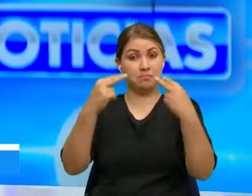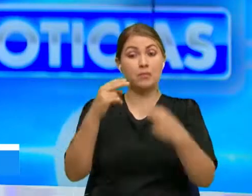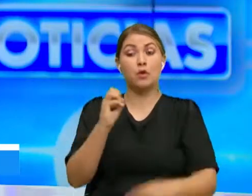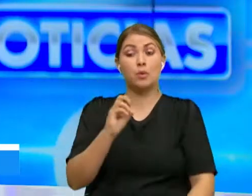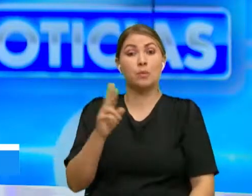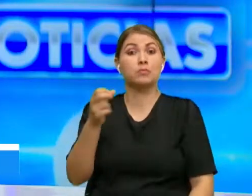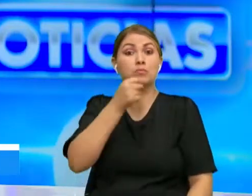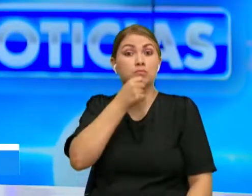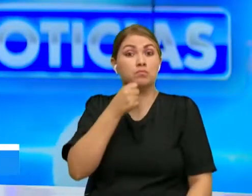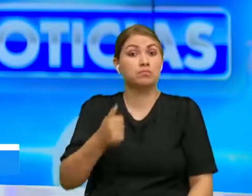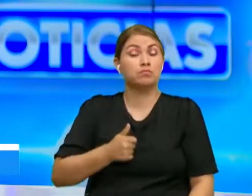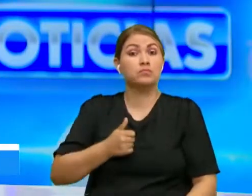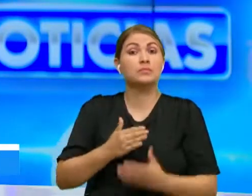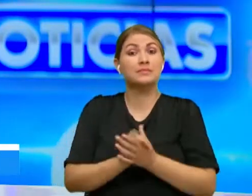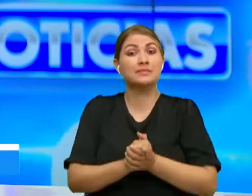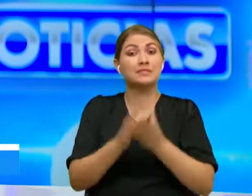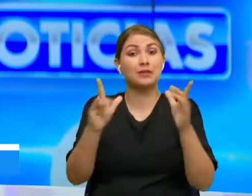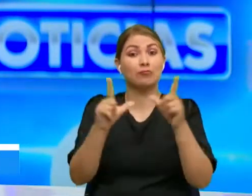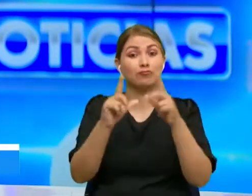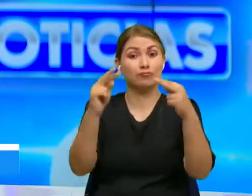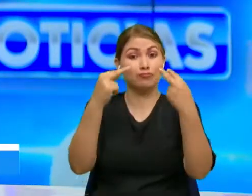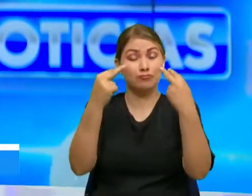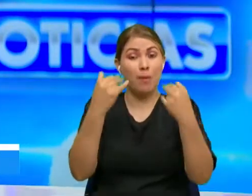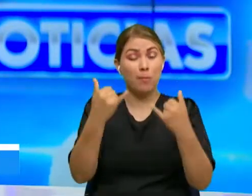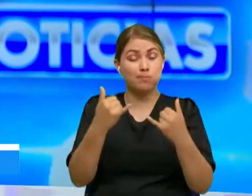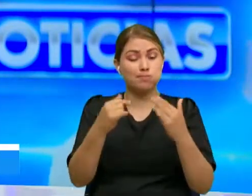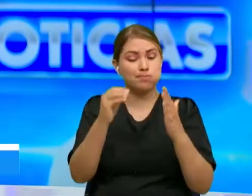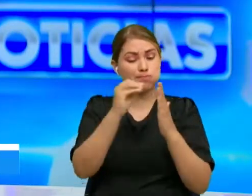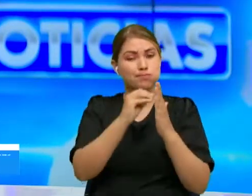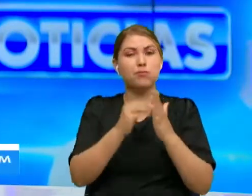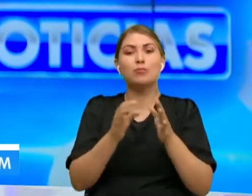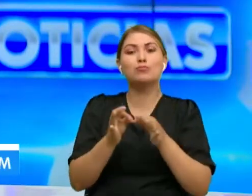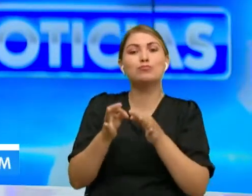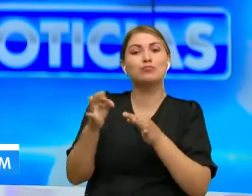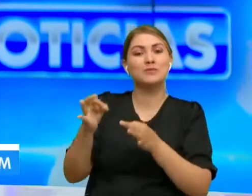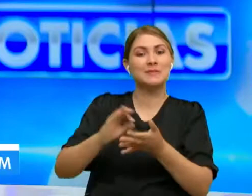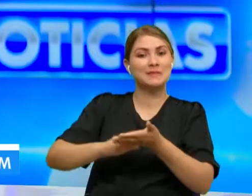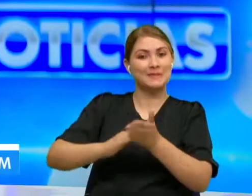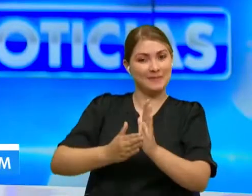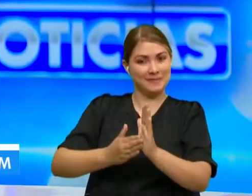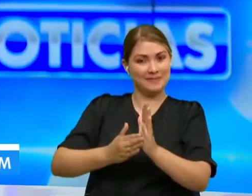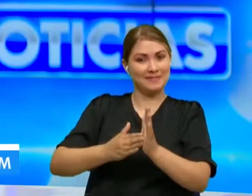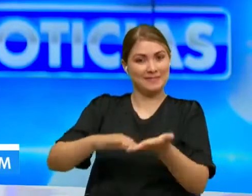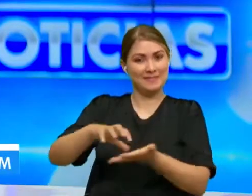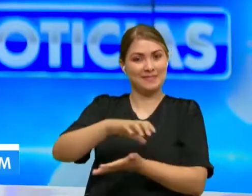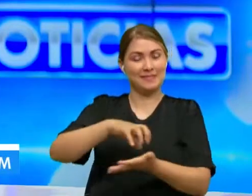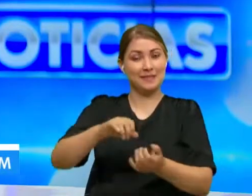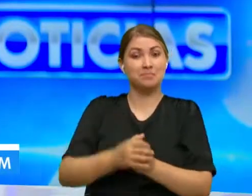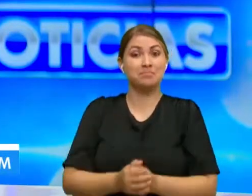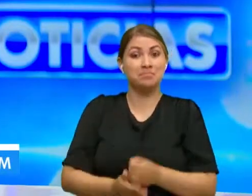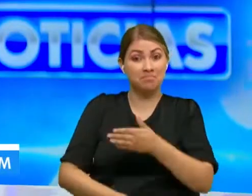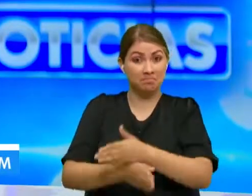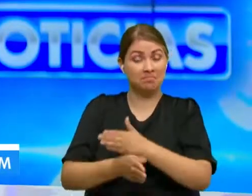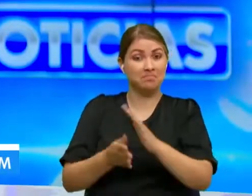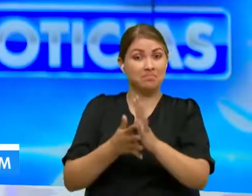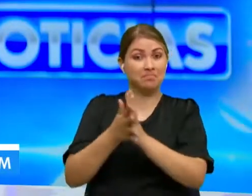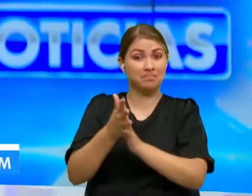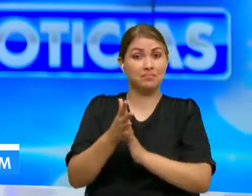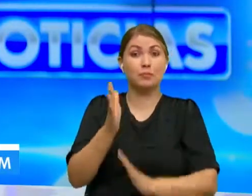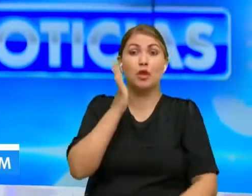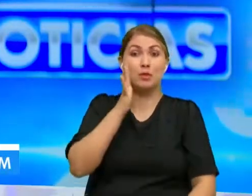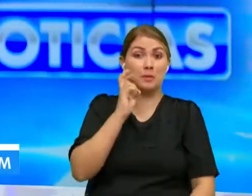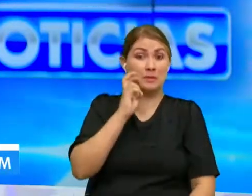Y aprovechamos para saludar a los televidentes que nos reportan sintonía a esta hora desde el municipio de Florida Blanca en Santander. Pero avanzamos con información de